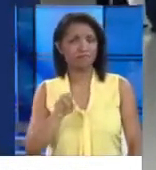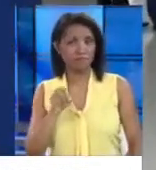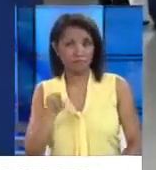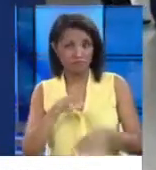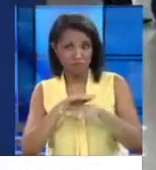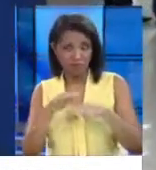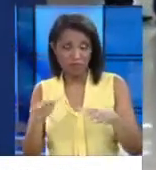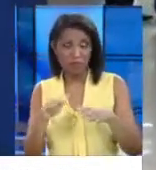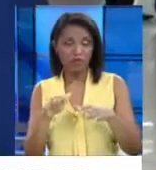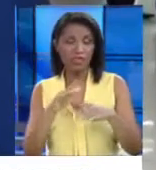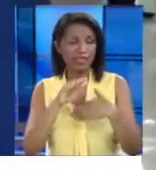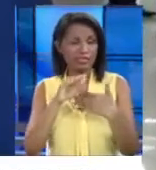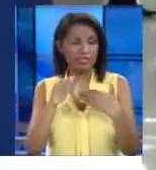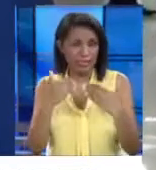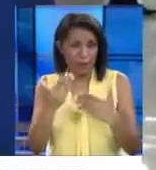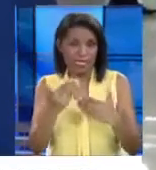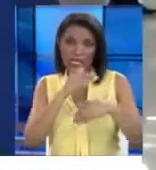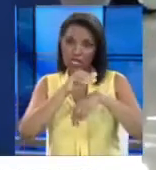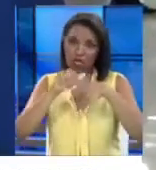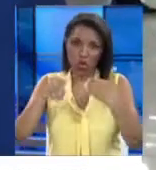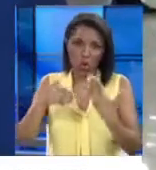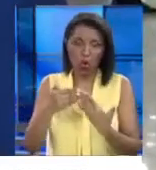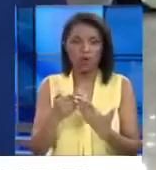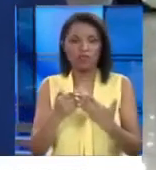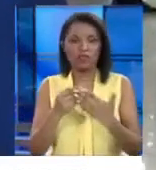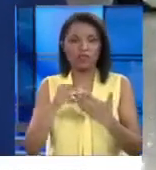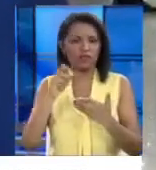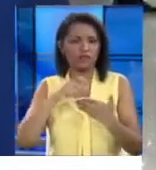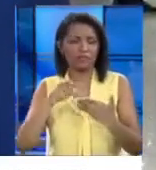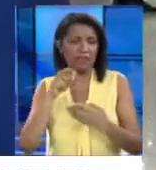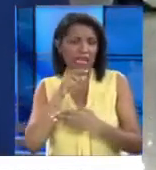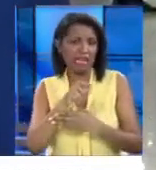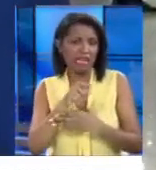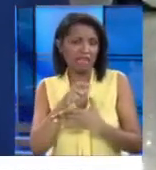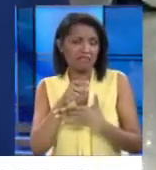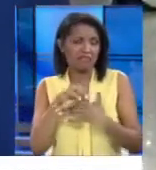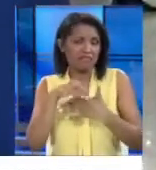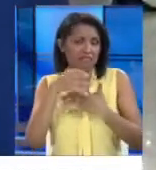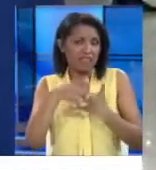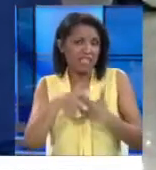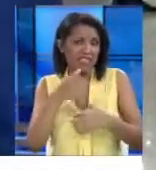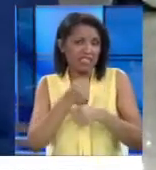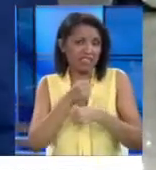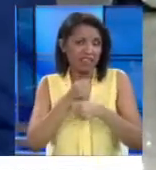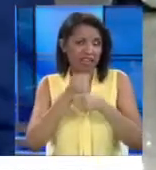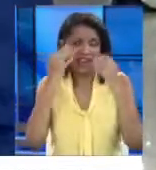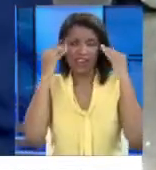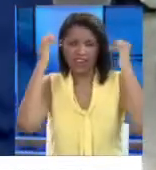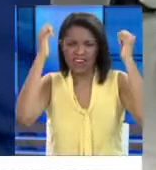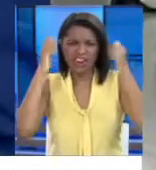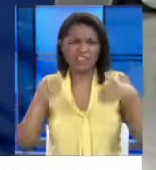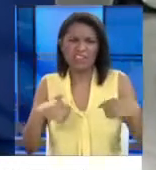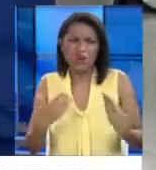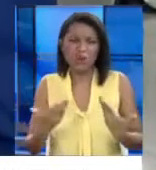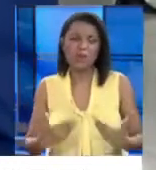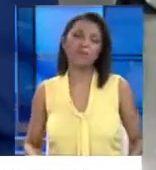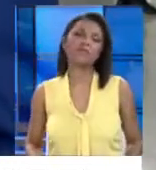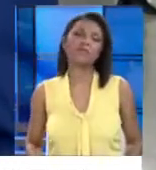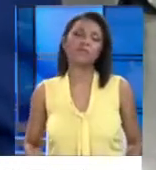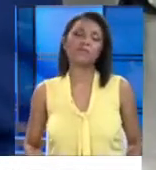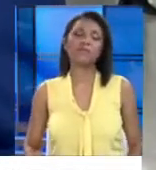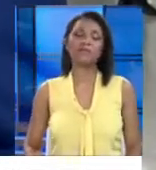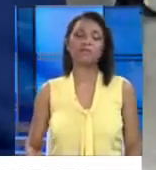las casi 200.000 firmas, ¿que sale el alcalde de su mandato o qué es lo que sigue? No, una vez recolectada el 30%